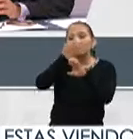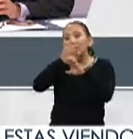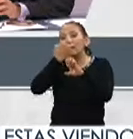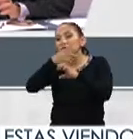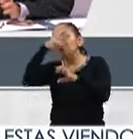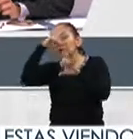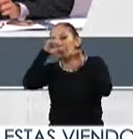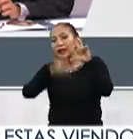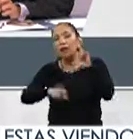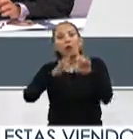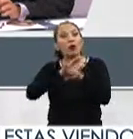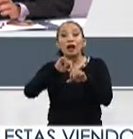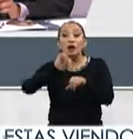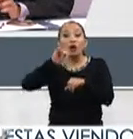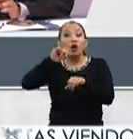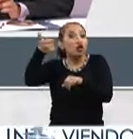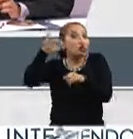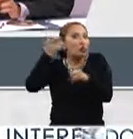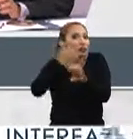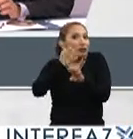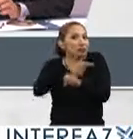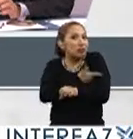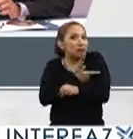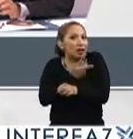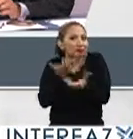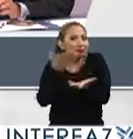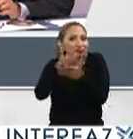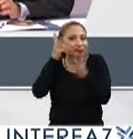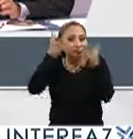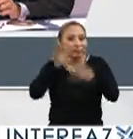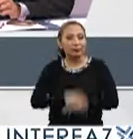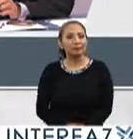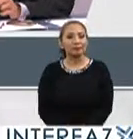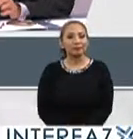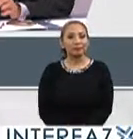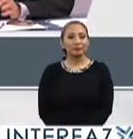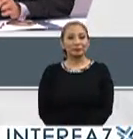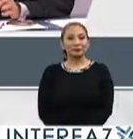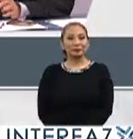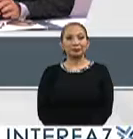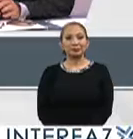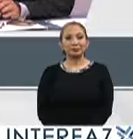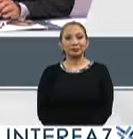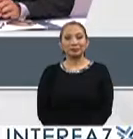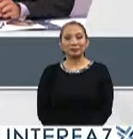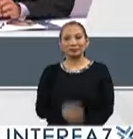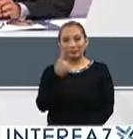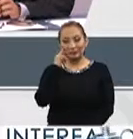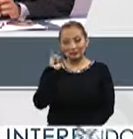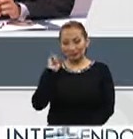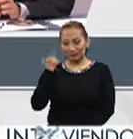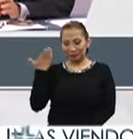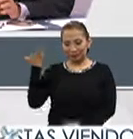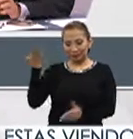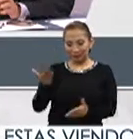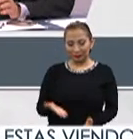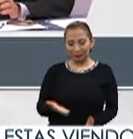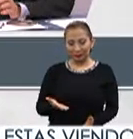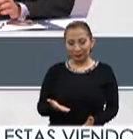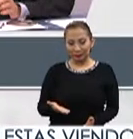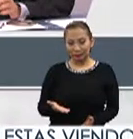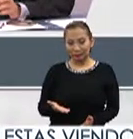estados de la República. ¿Cuál es el siguiente que te gustaría visitar? Pues mira, acabamos de llegar